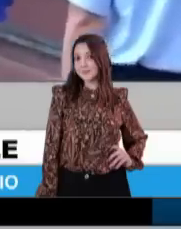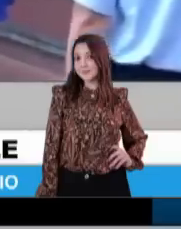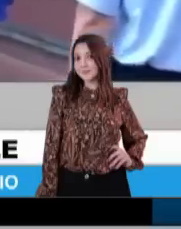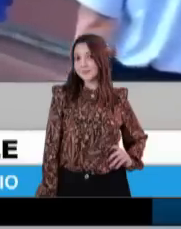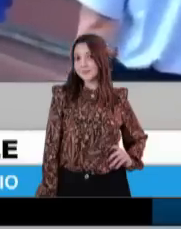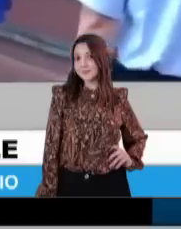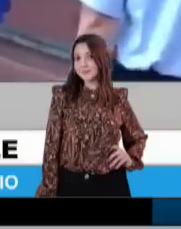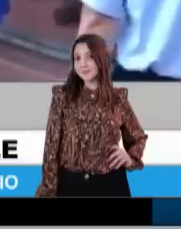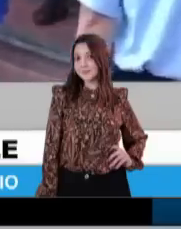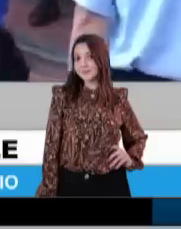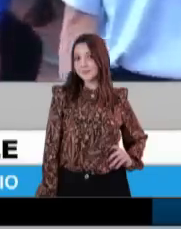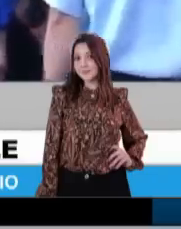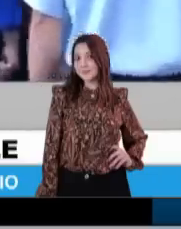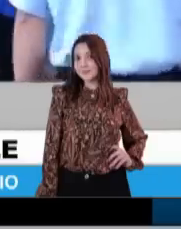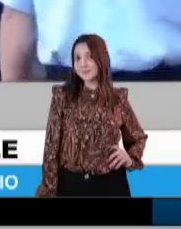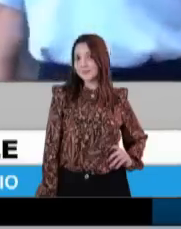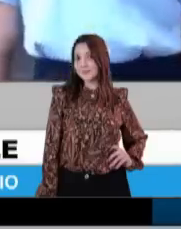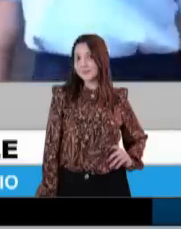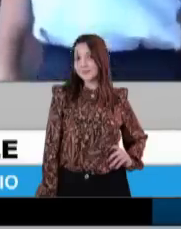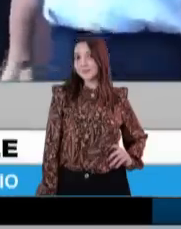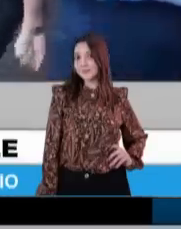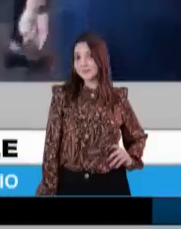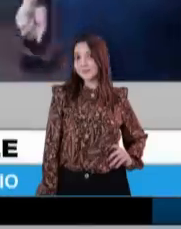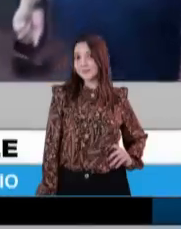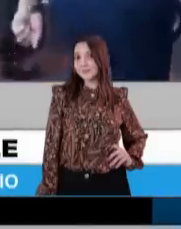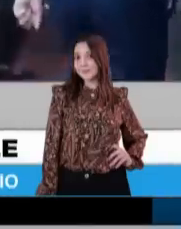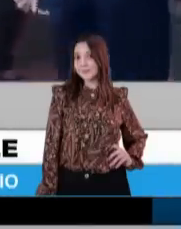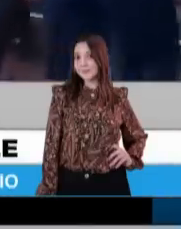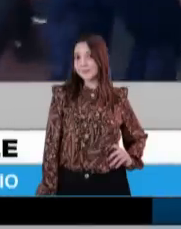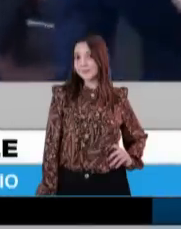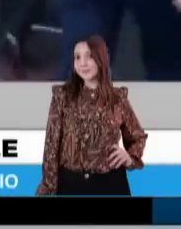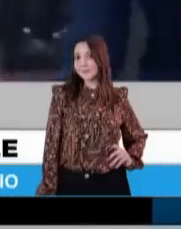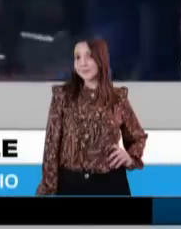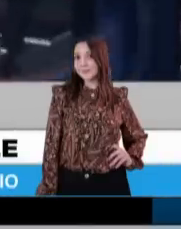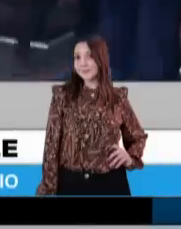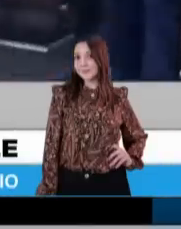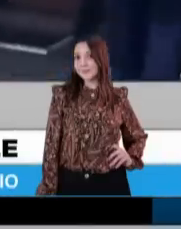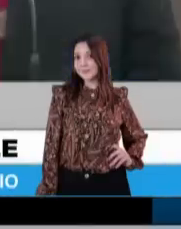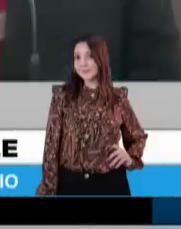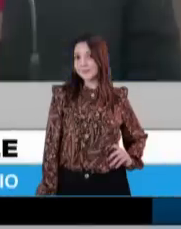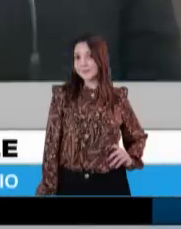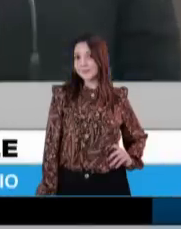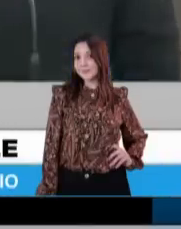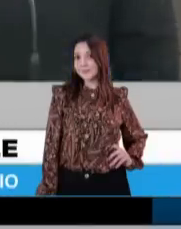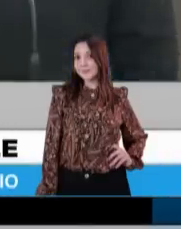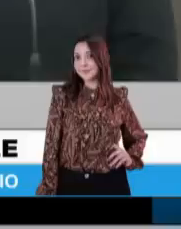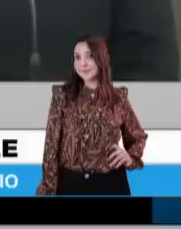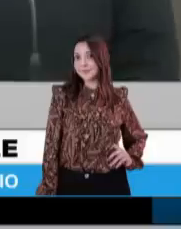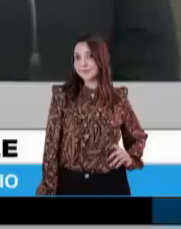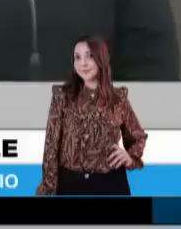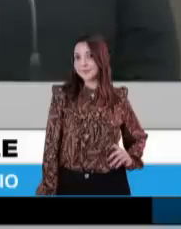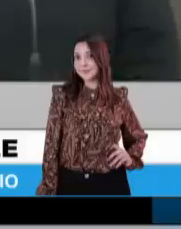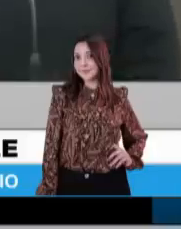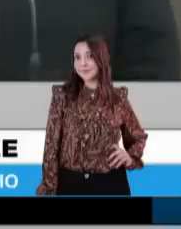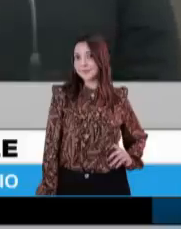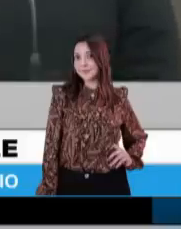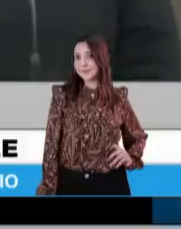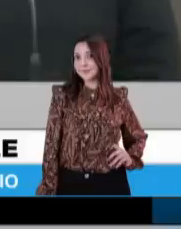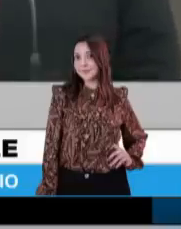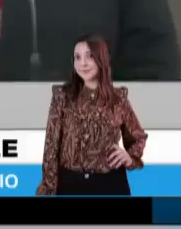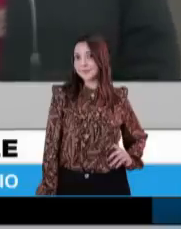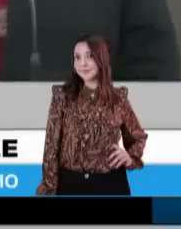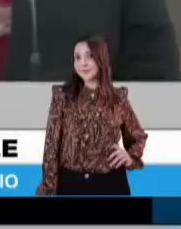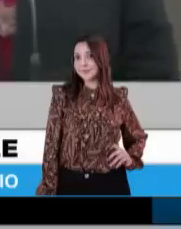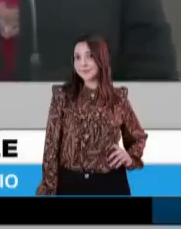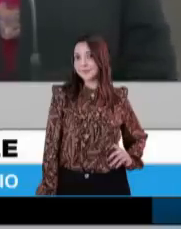se produce ahora. Recordemos que el subsecretario del Interior, Manuel Monsalve, ya dijo, la sustracción de la información se produjo en el